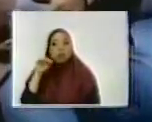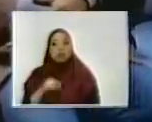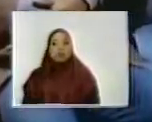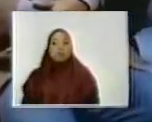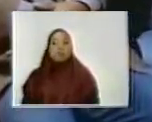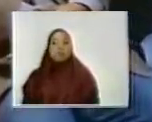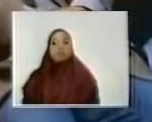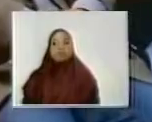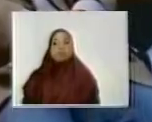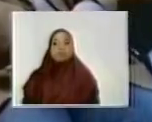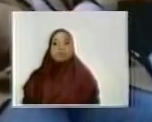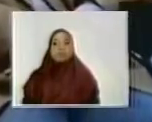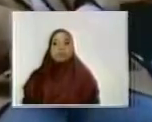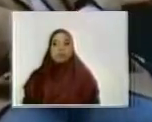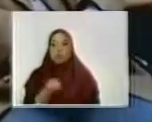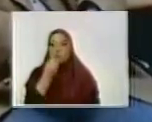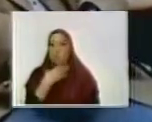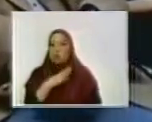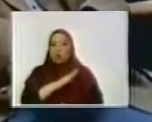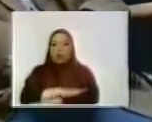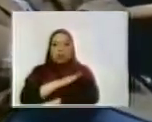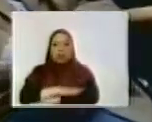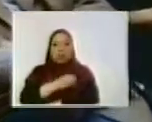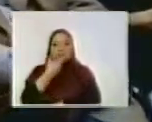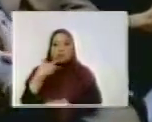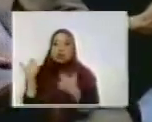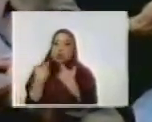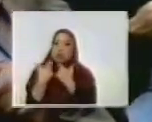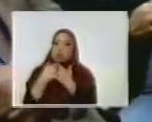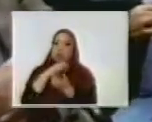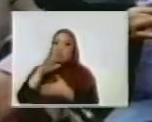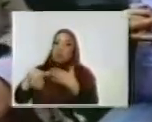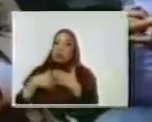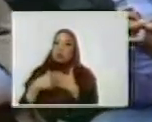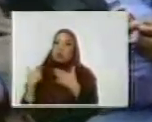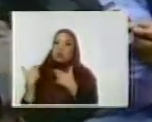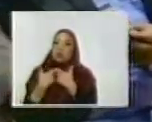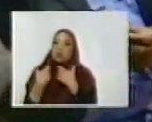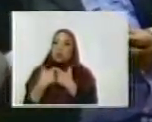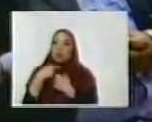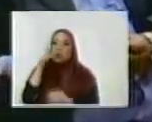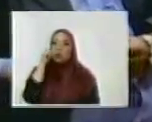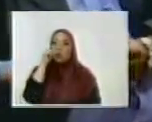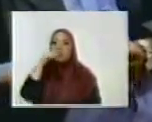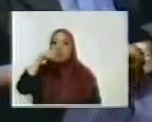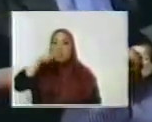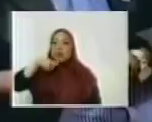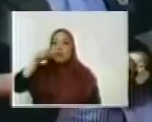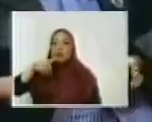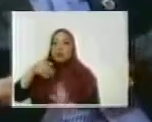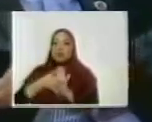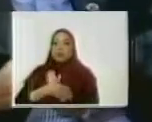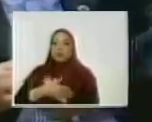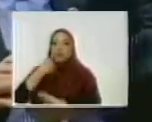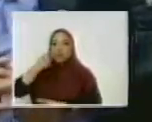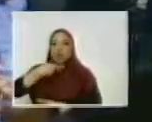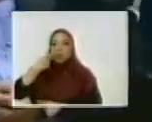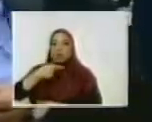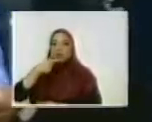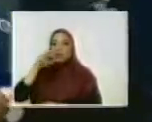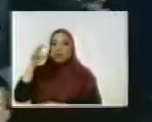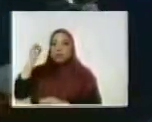Araque, extraordinario ser humano, guerrero de todas las batallas y hombre que durante su accionar político e